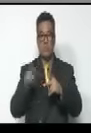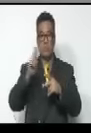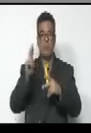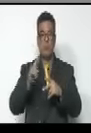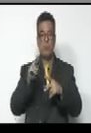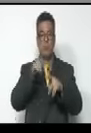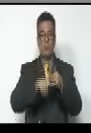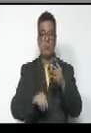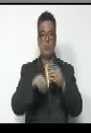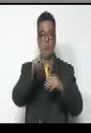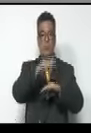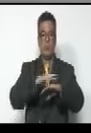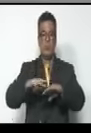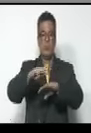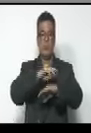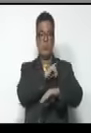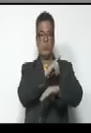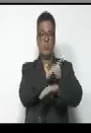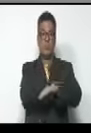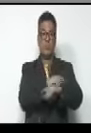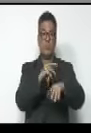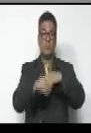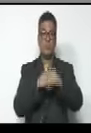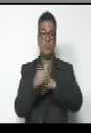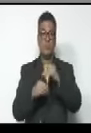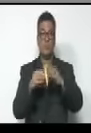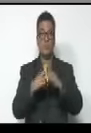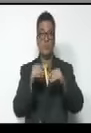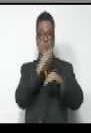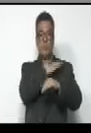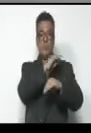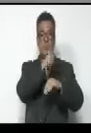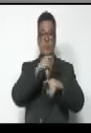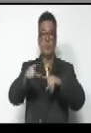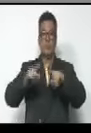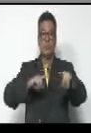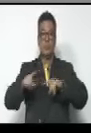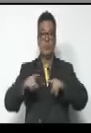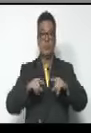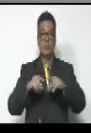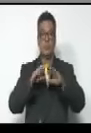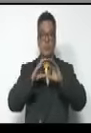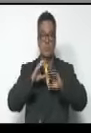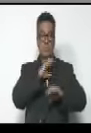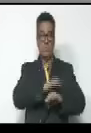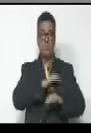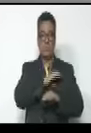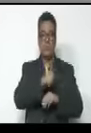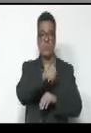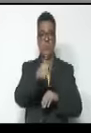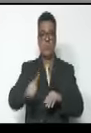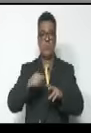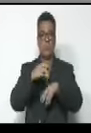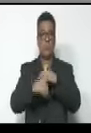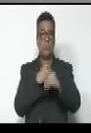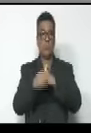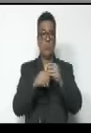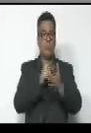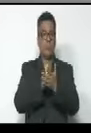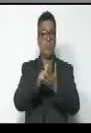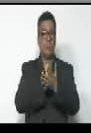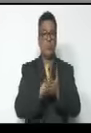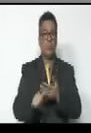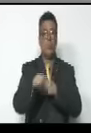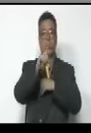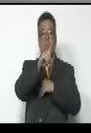República y de las ministras y ministros del Poder Popular que conforman el gabinete ejecutivo a las comisiones permanentes correspondientes, de acuerdo a lo que está establecido en el